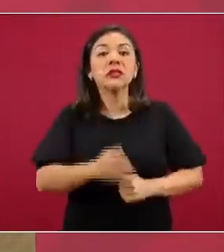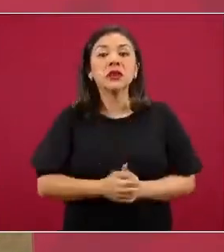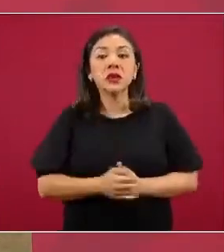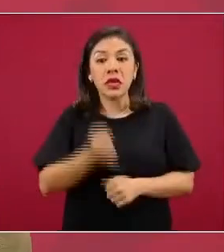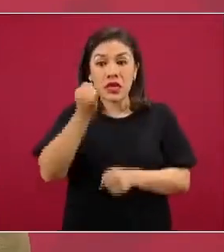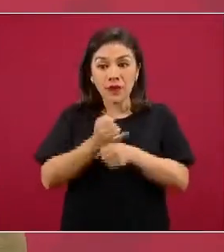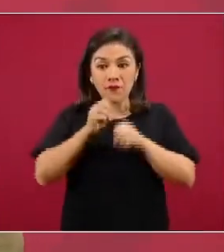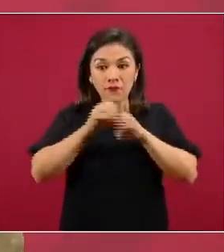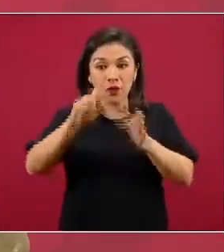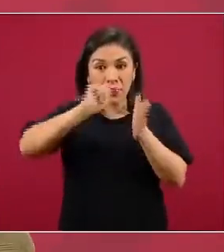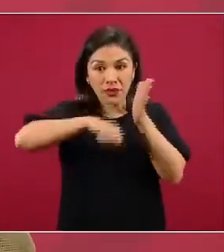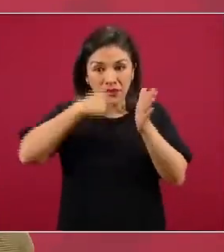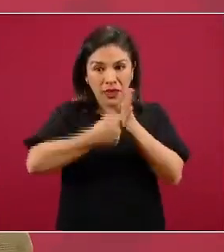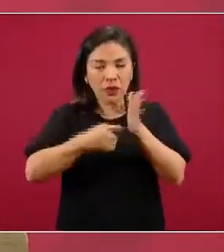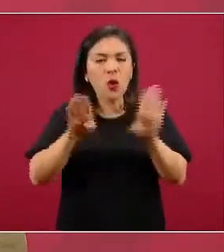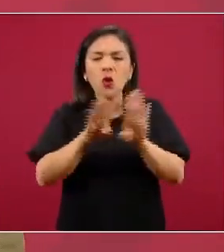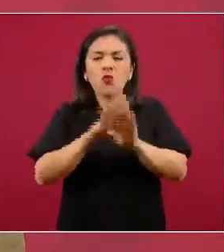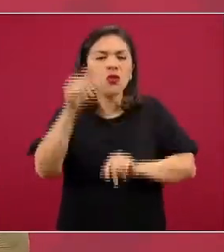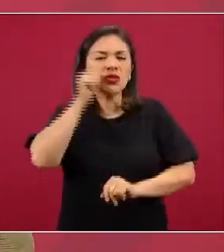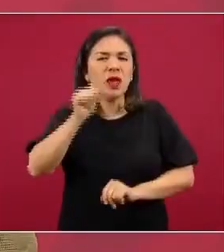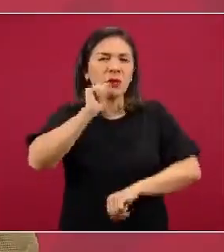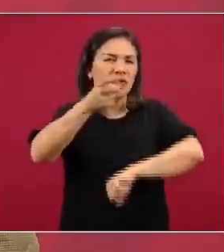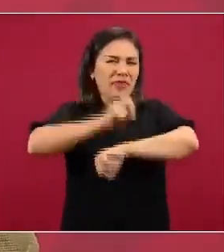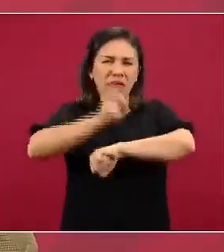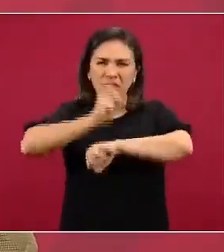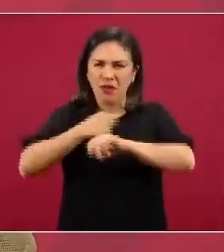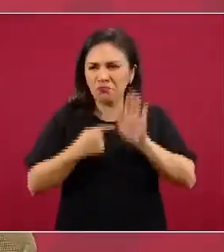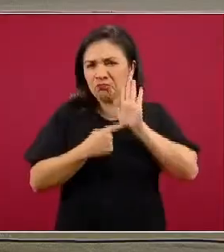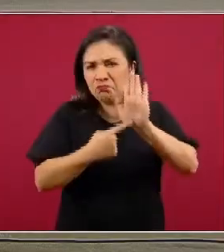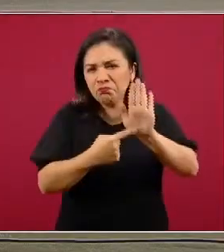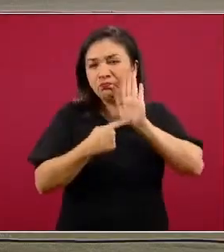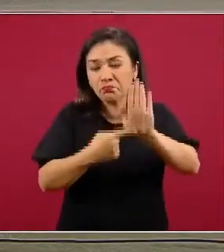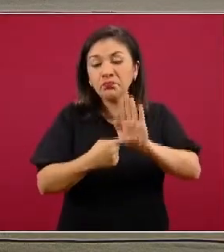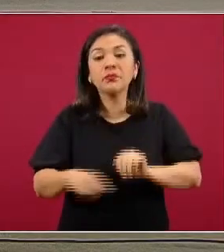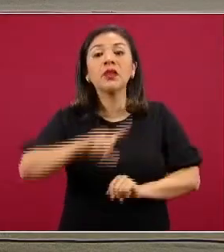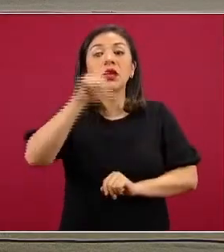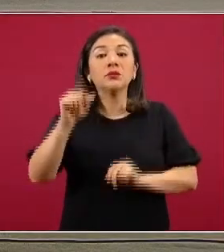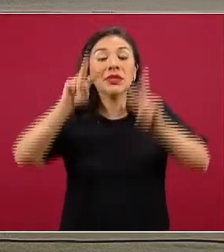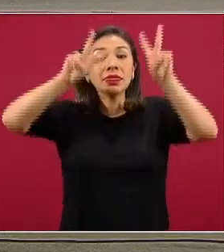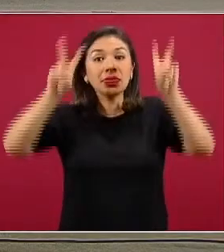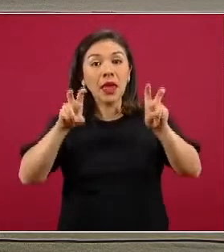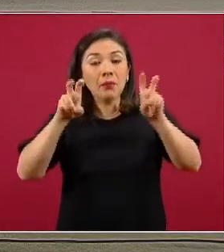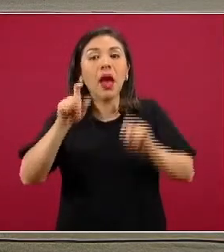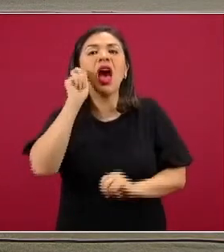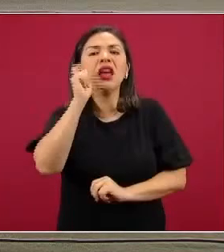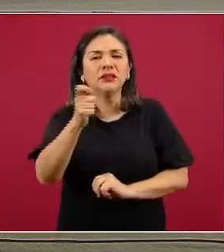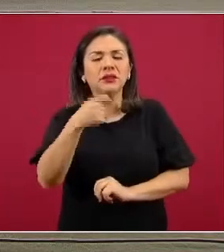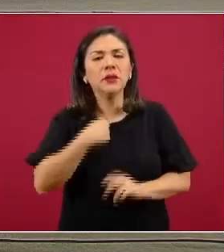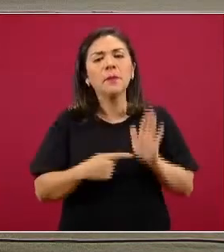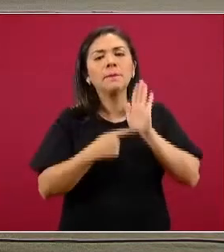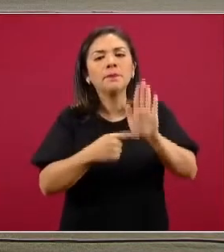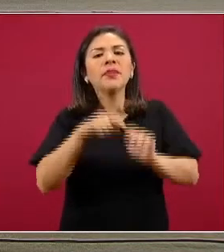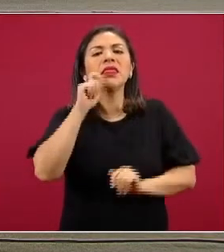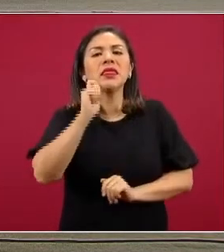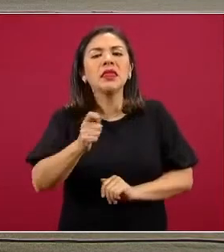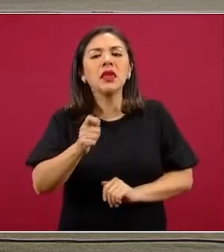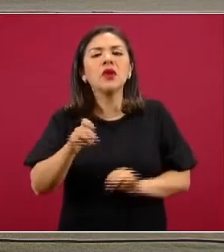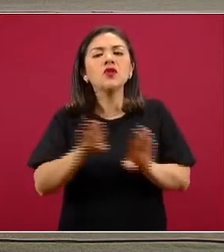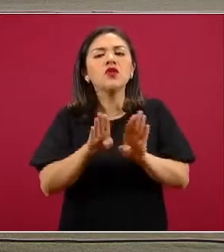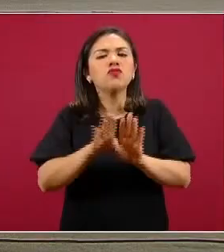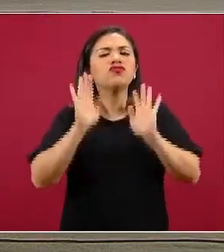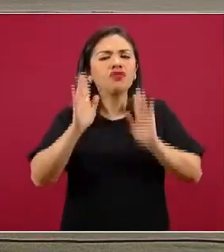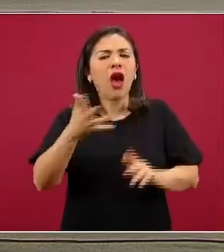el informe técnico que presentamos todos los días. Y como componente temático vamos a presentar lo que ya